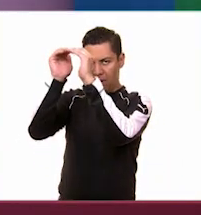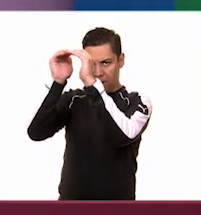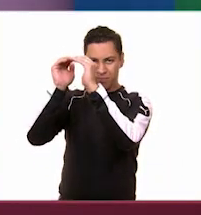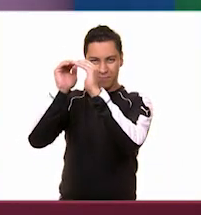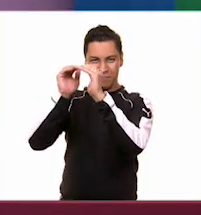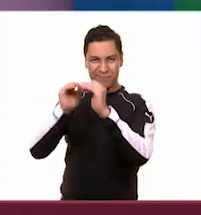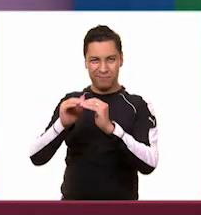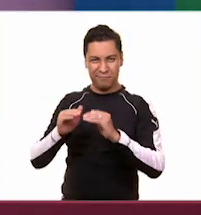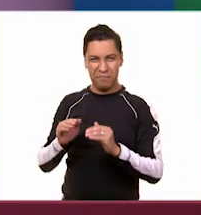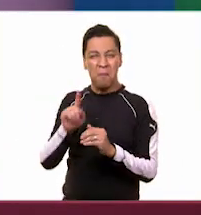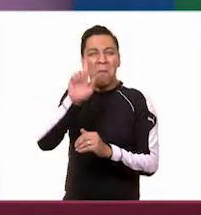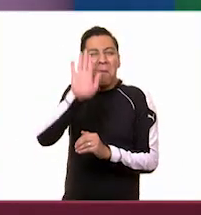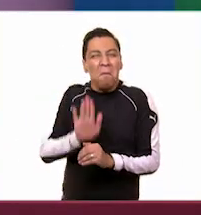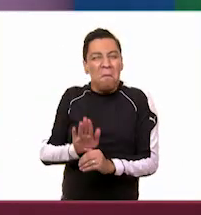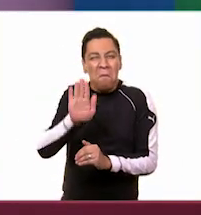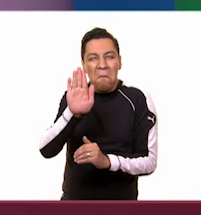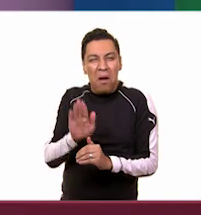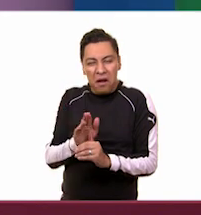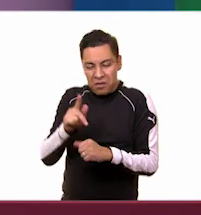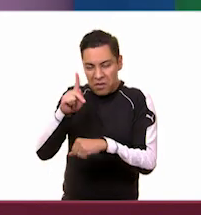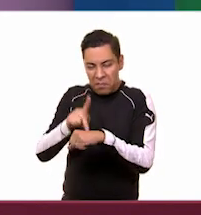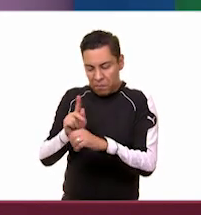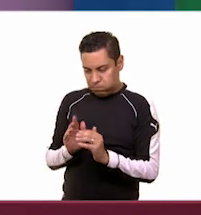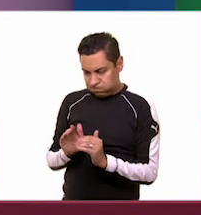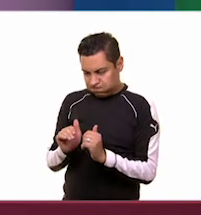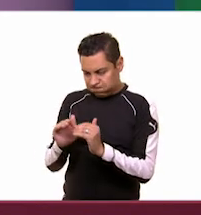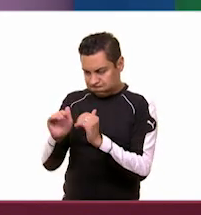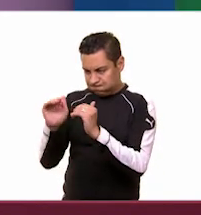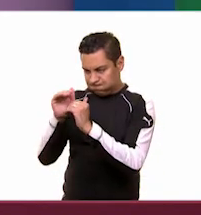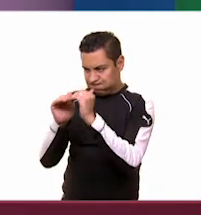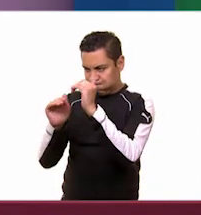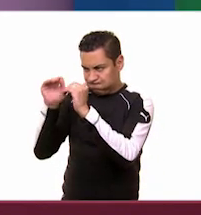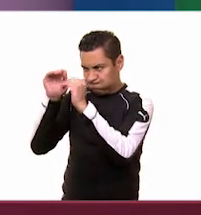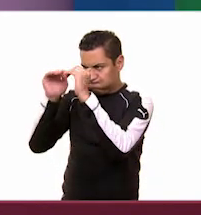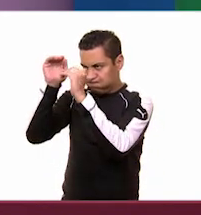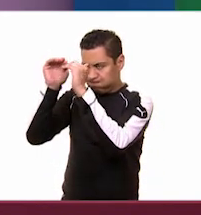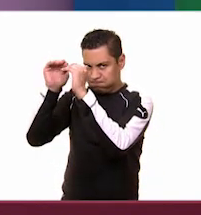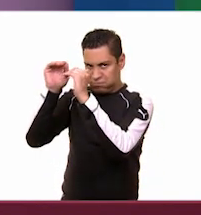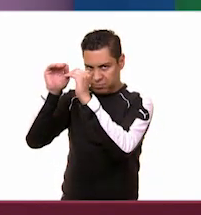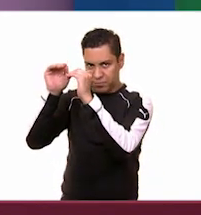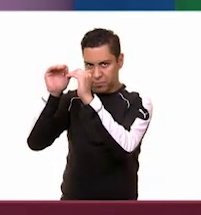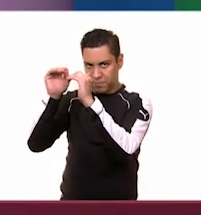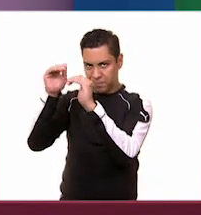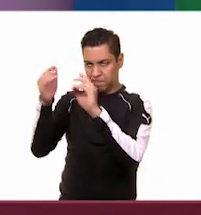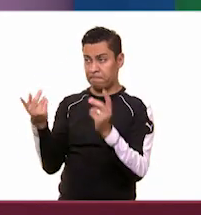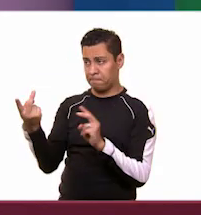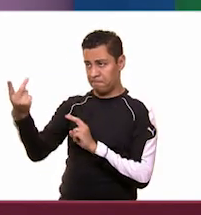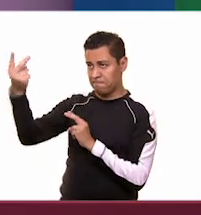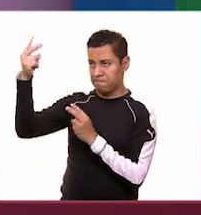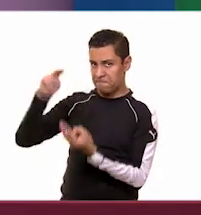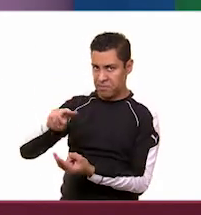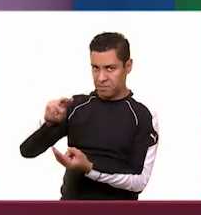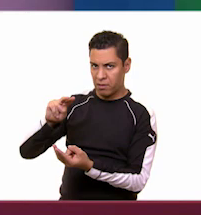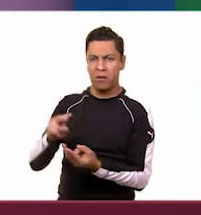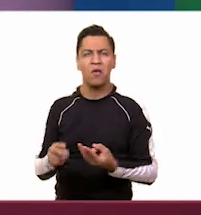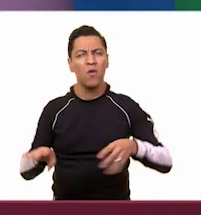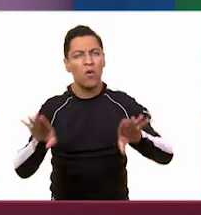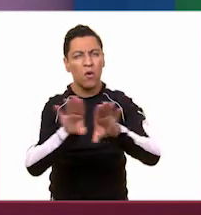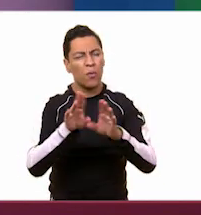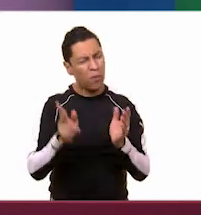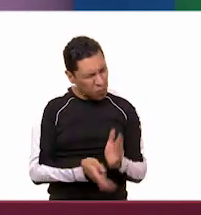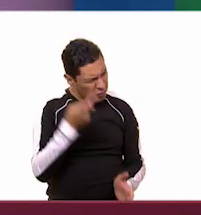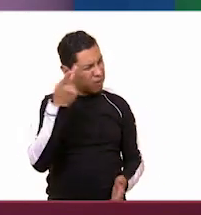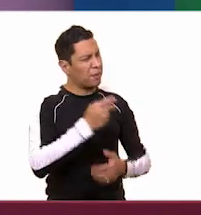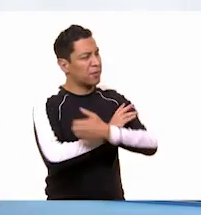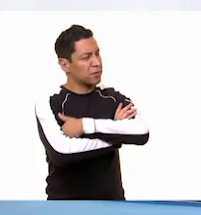A mí todavía no me queda muy claro eso de la pirámide invertida. ¿Me lo podrían explicar otra vez, por favor,